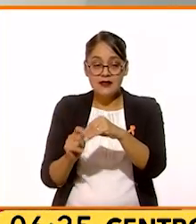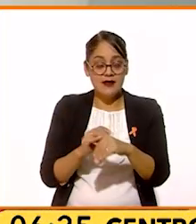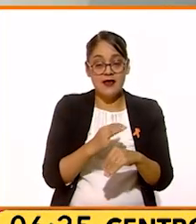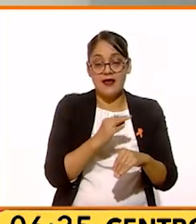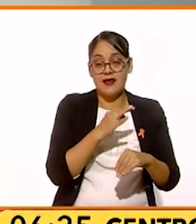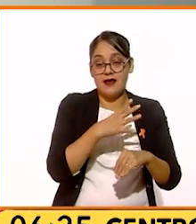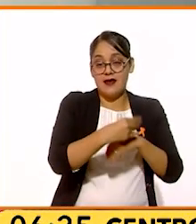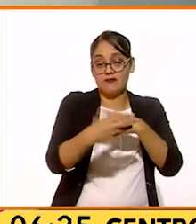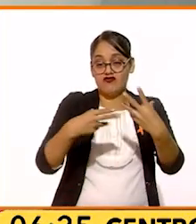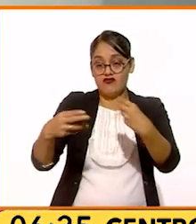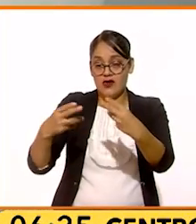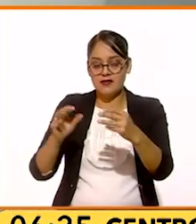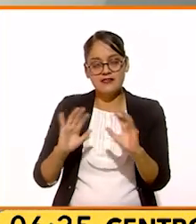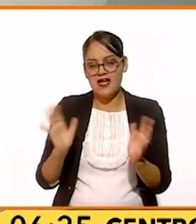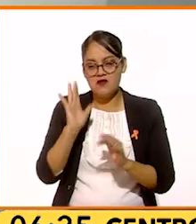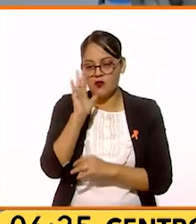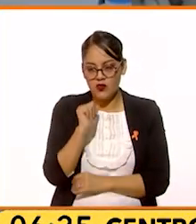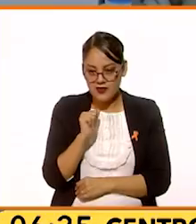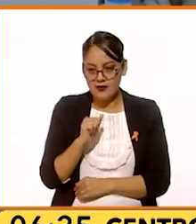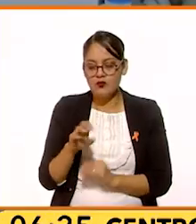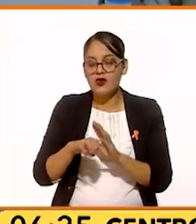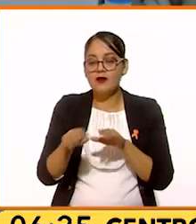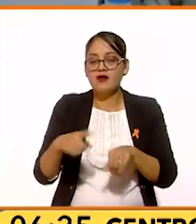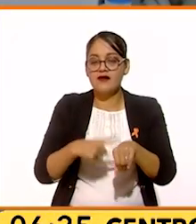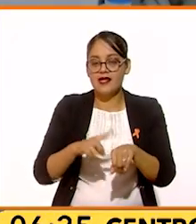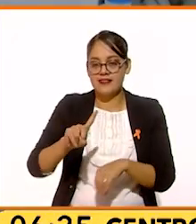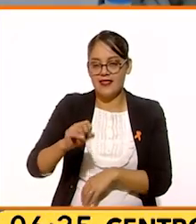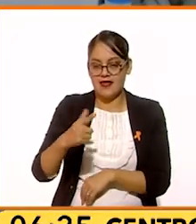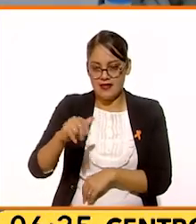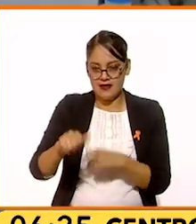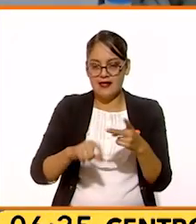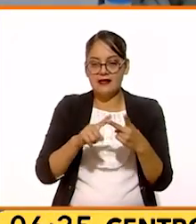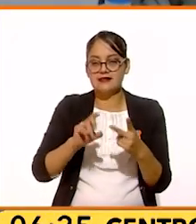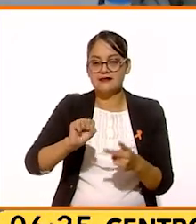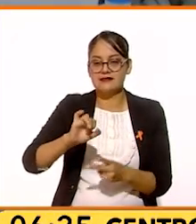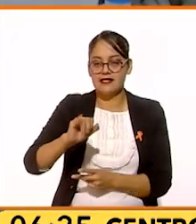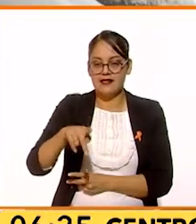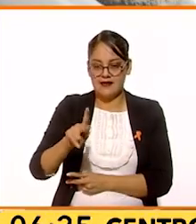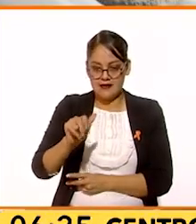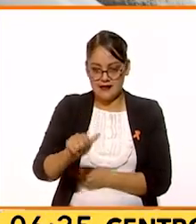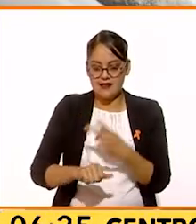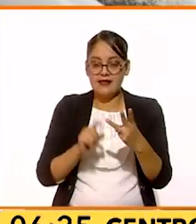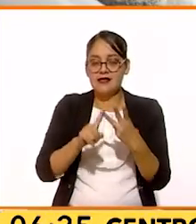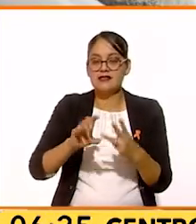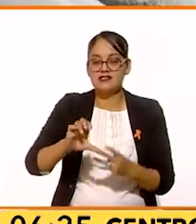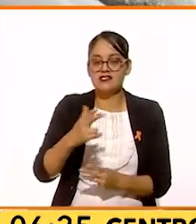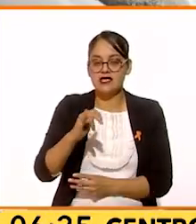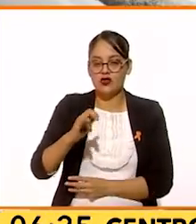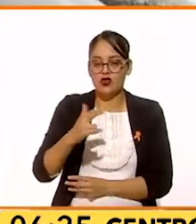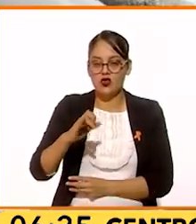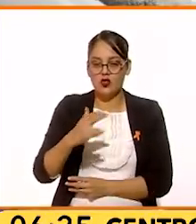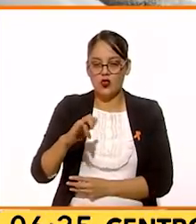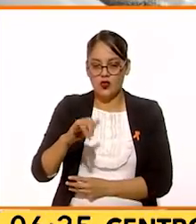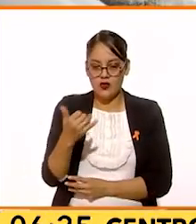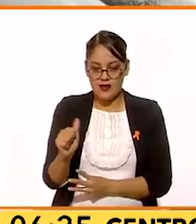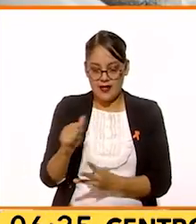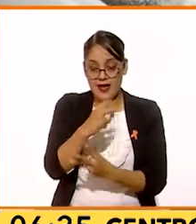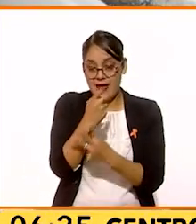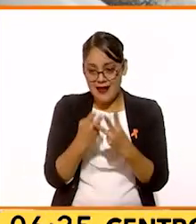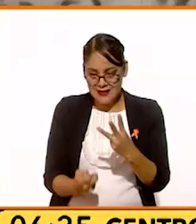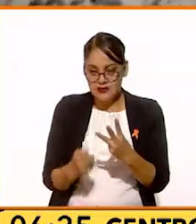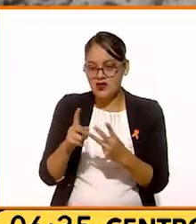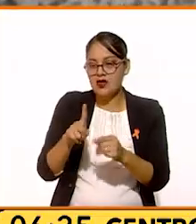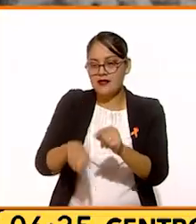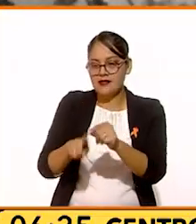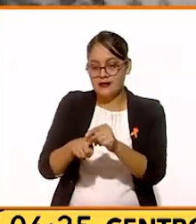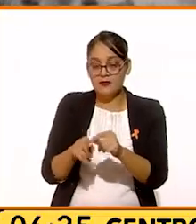como el Zika y el chikungunya. Y así tenemos ya 2 biofábricas de estos mosquitos que les hemos denominado mosquitos